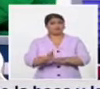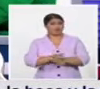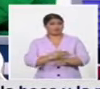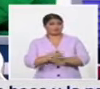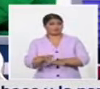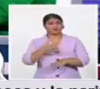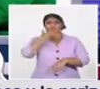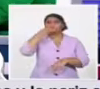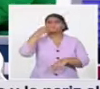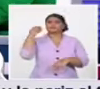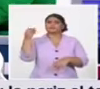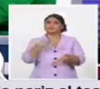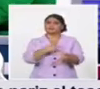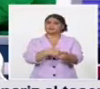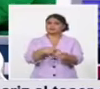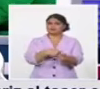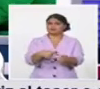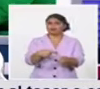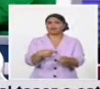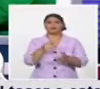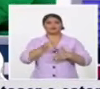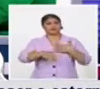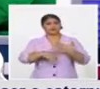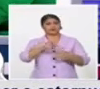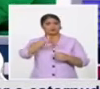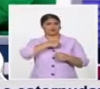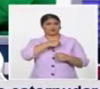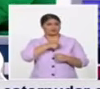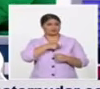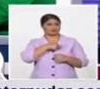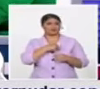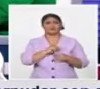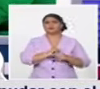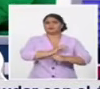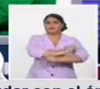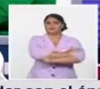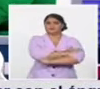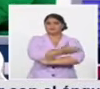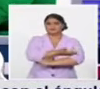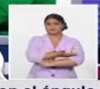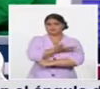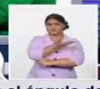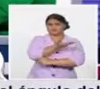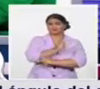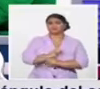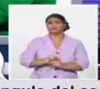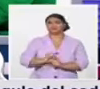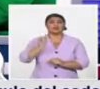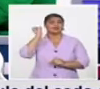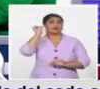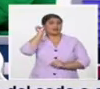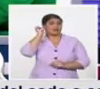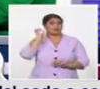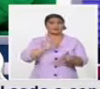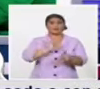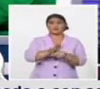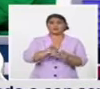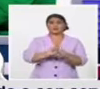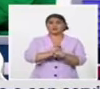mellitus. Esta señora de edad avanzada inicialmente presentó dolor de garganta